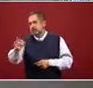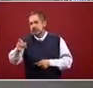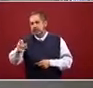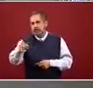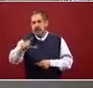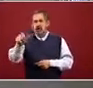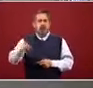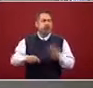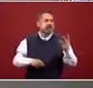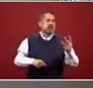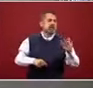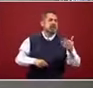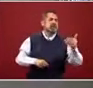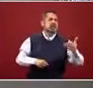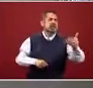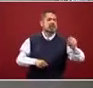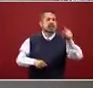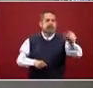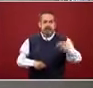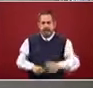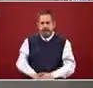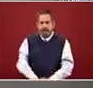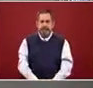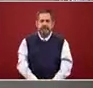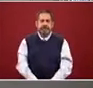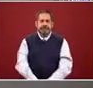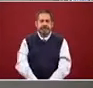tres de esta filita hasta llegar a Mauricio.